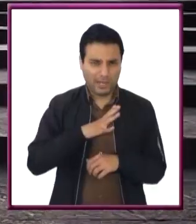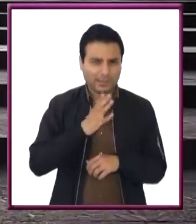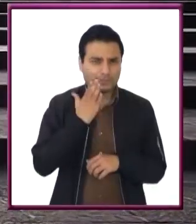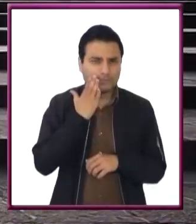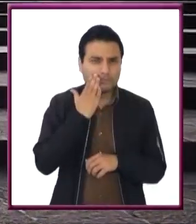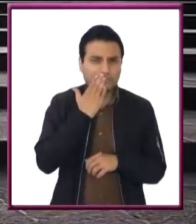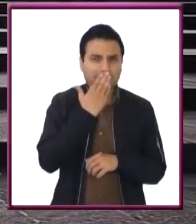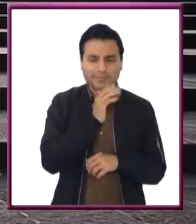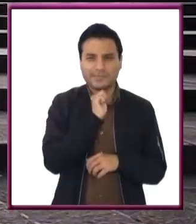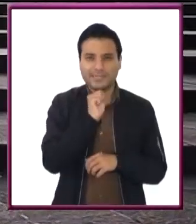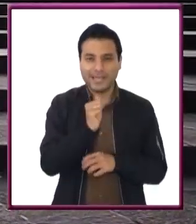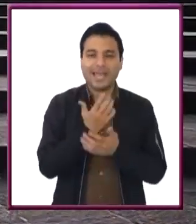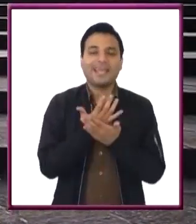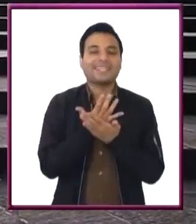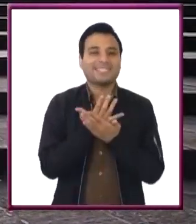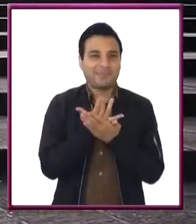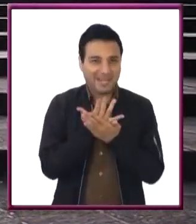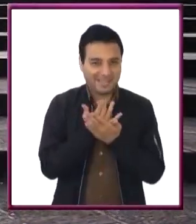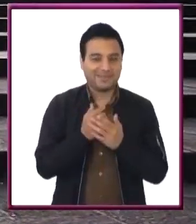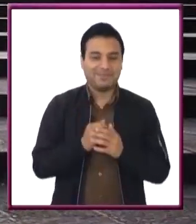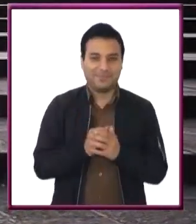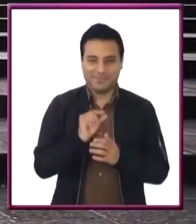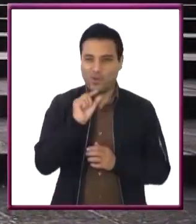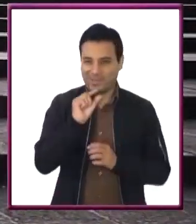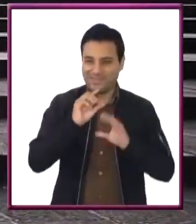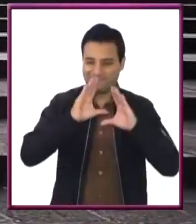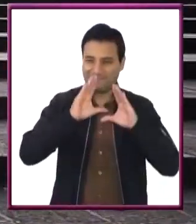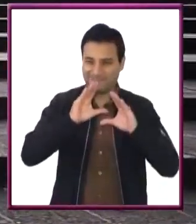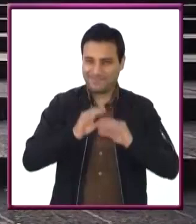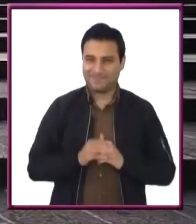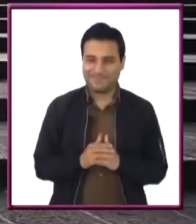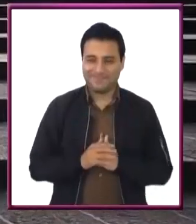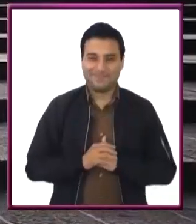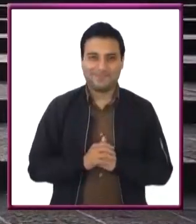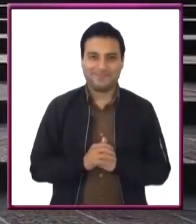aquí. ¡Ey! No comas ansias, apenas vamos para allá.